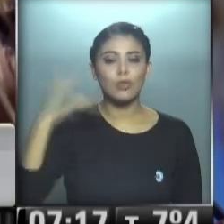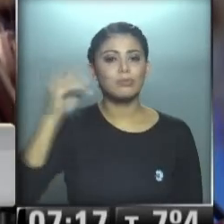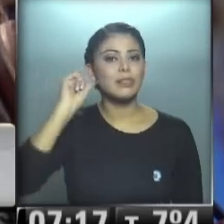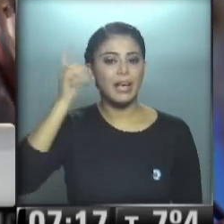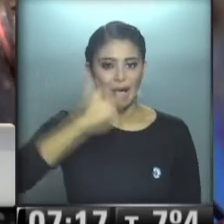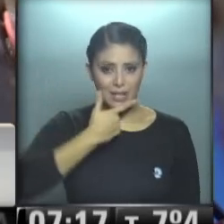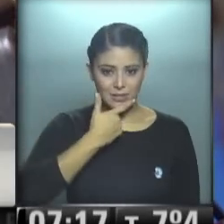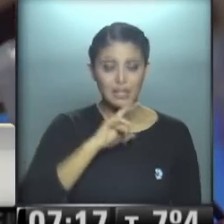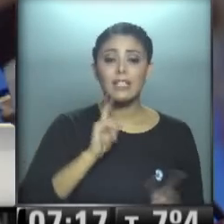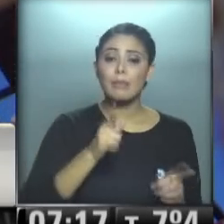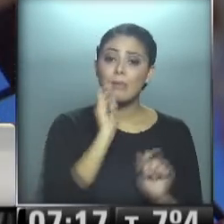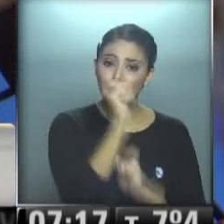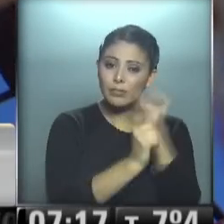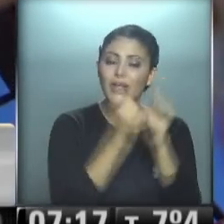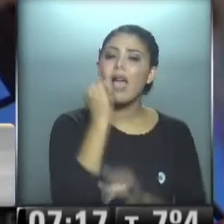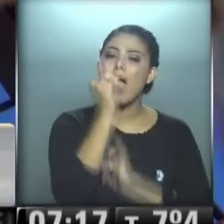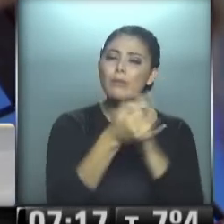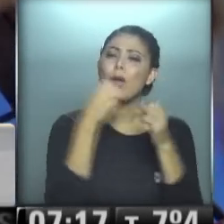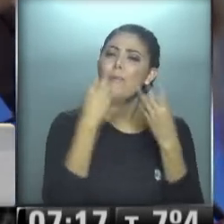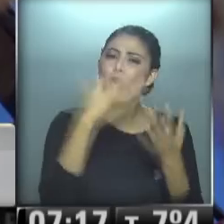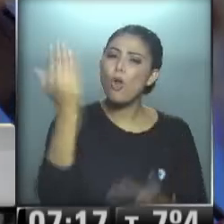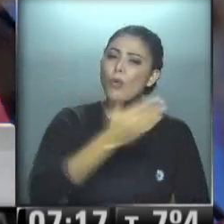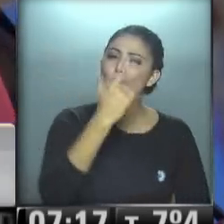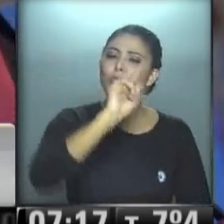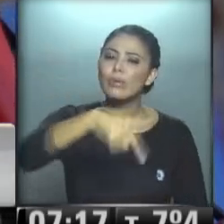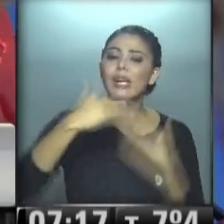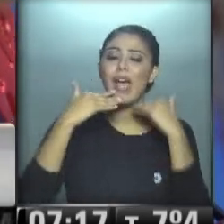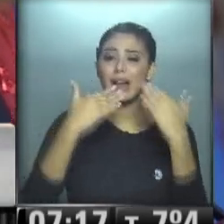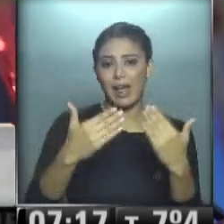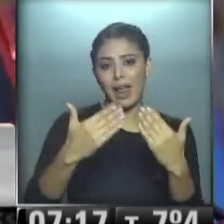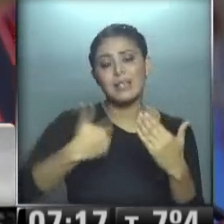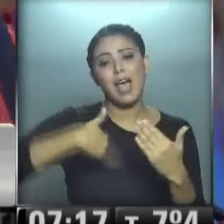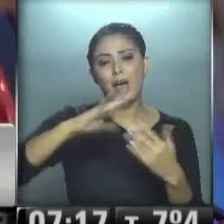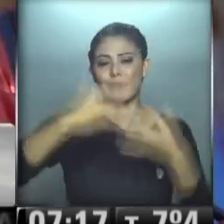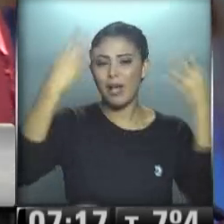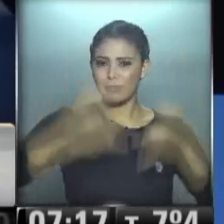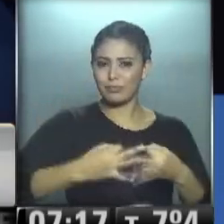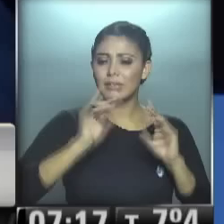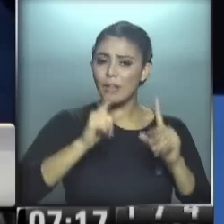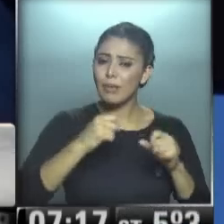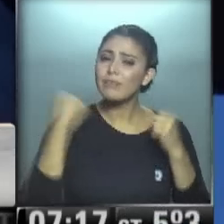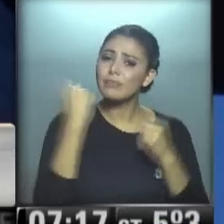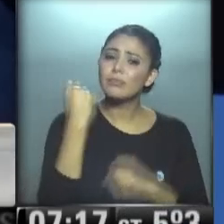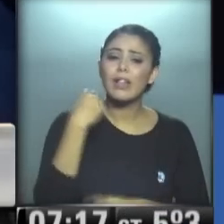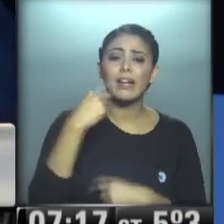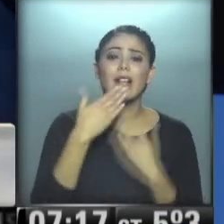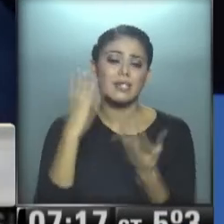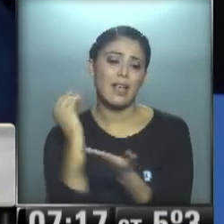gas. Explicó además la compañía que las mejoras en su producción responden a una mayor eficiencia y al impulso que otorgan las